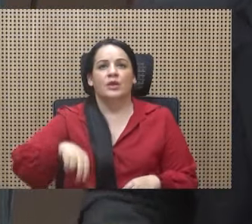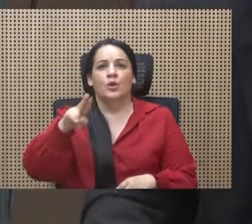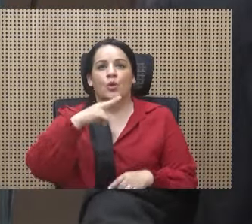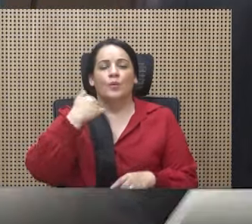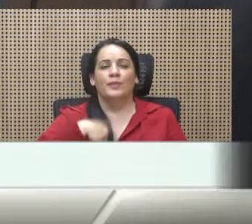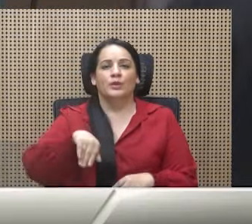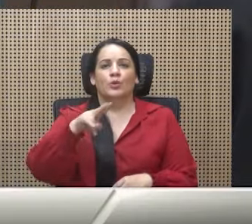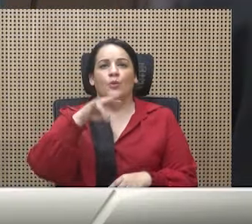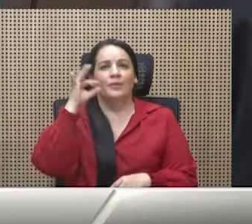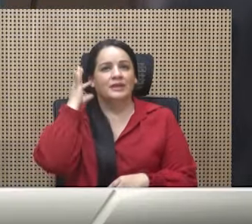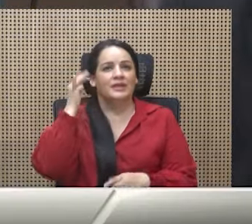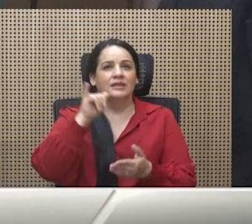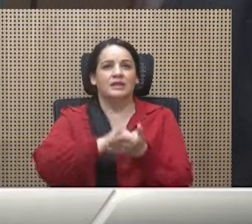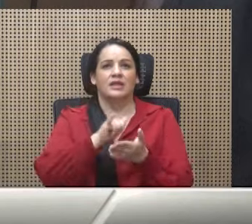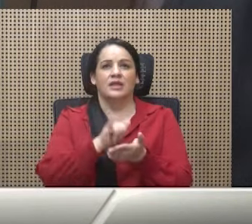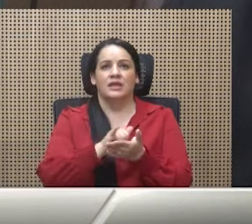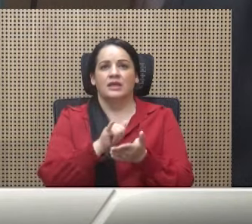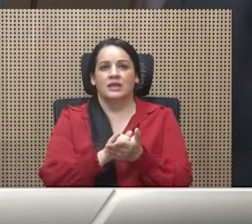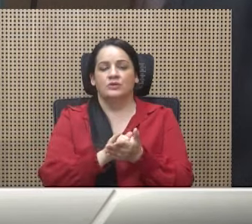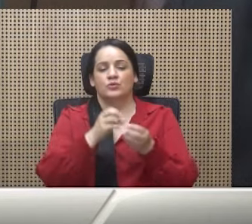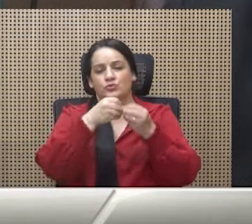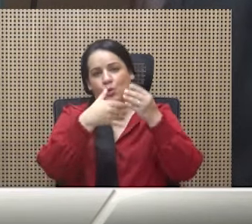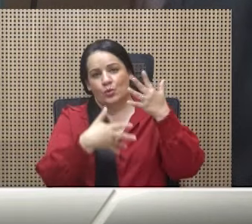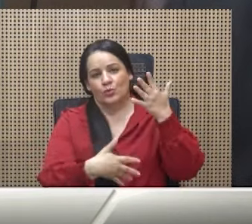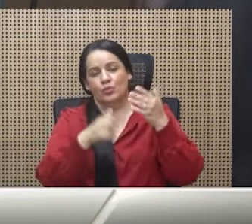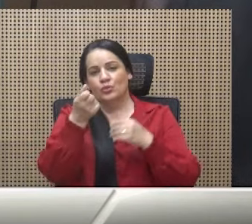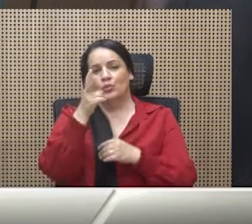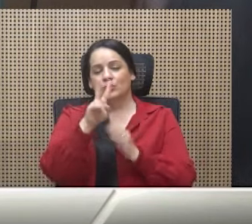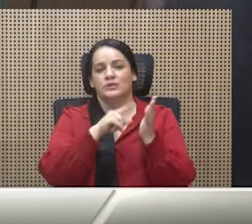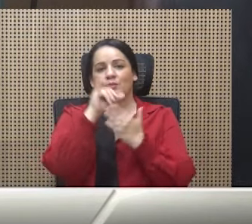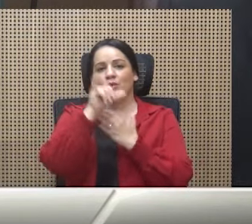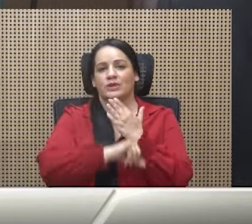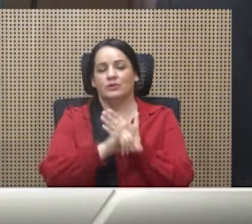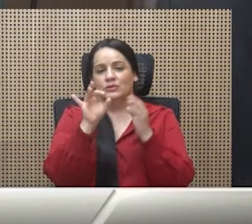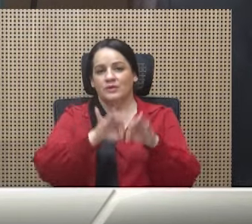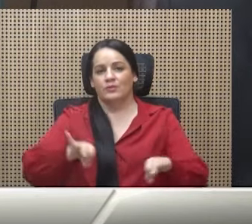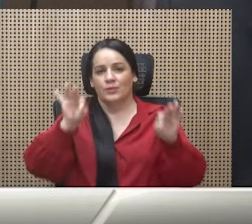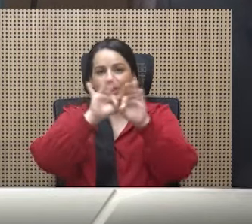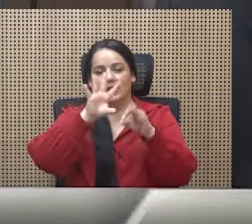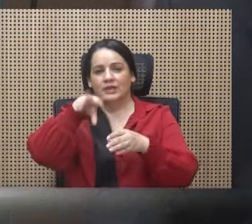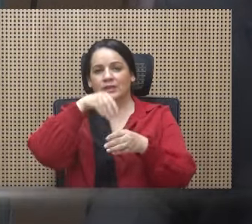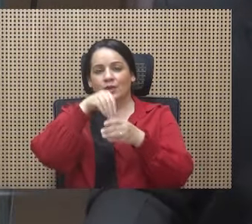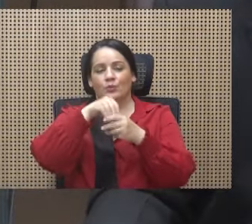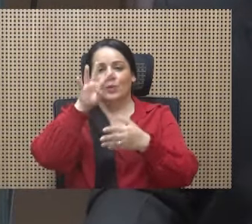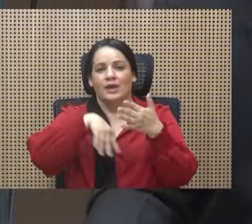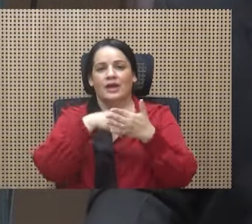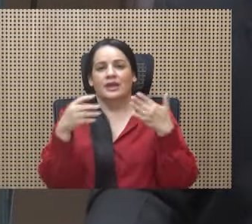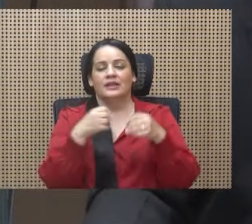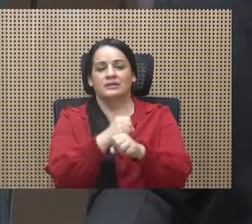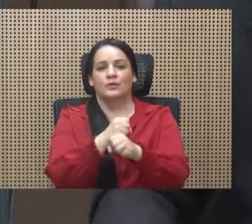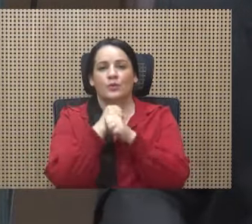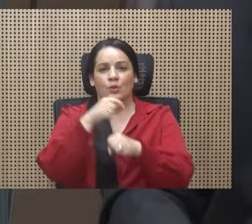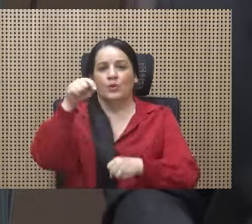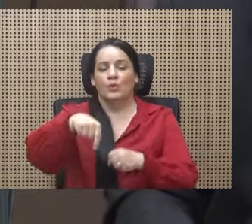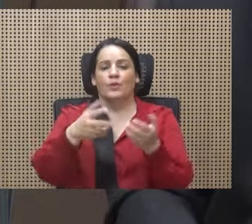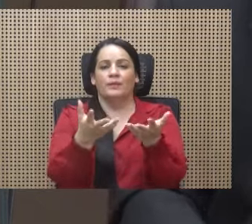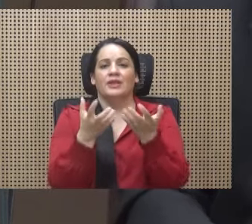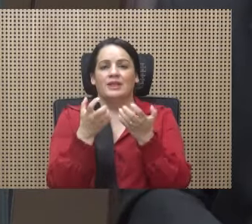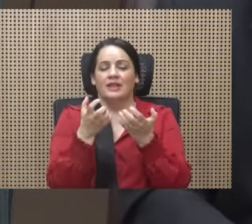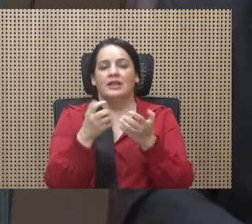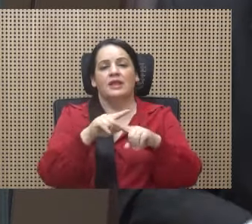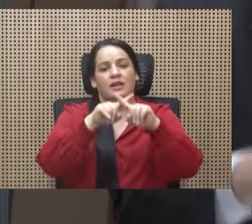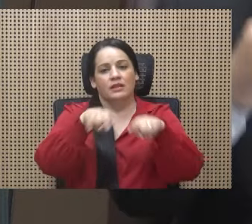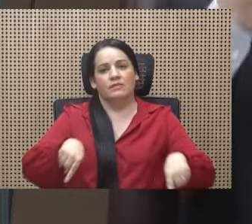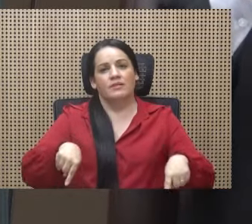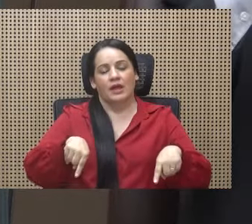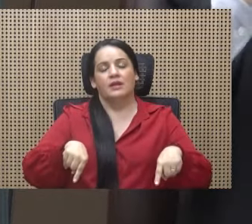Rica Esta es una batería de 12 proyectos fundamentales dentro de una agenda de seguridad que hoy lo que pretende es erradicar la